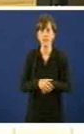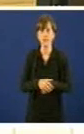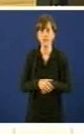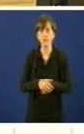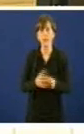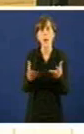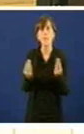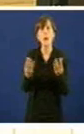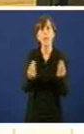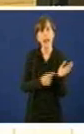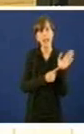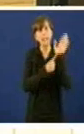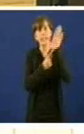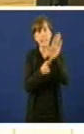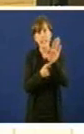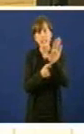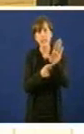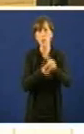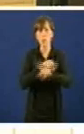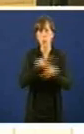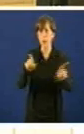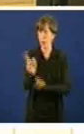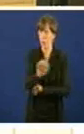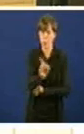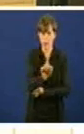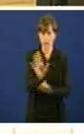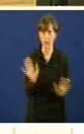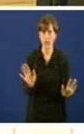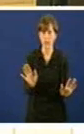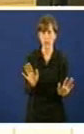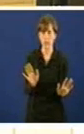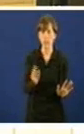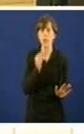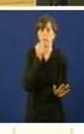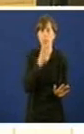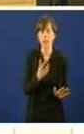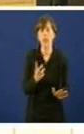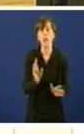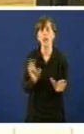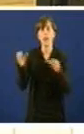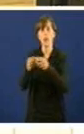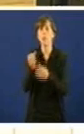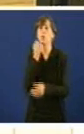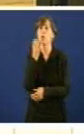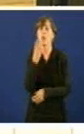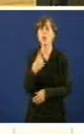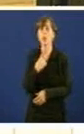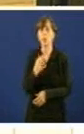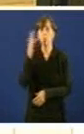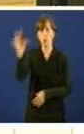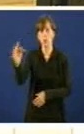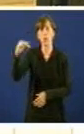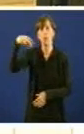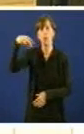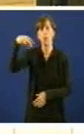Mostrar papéis e documentos a ninguén se lle proíbe Ven Ten a palabra polo Grupo Parlamentario Socialista O señor Méndez